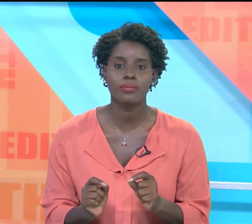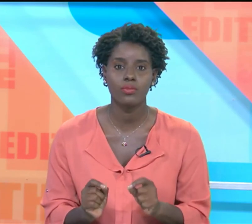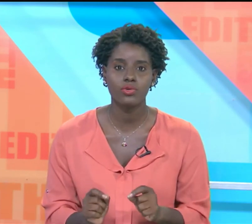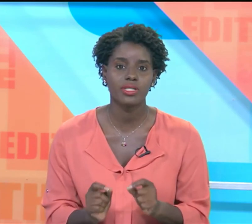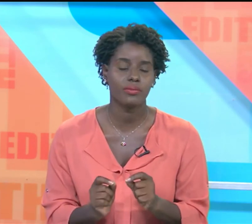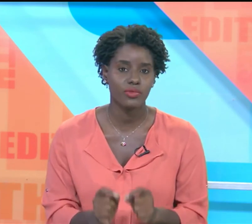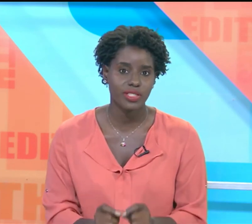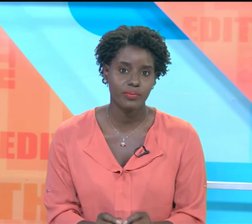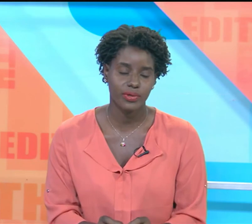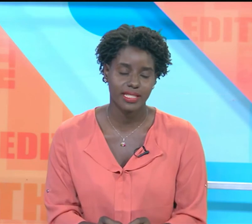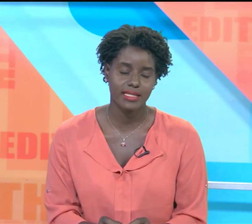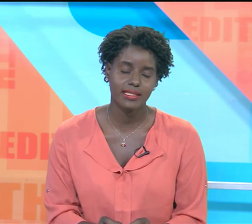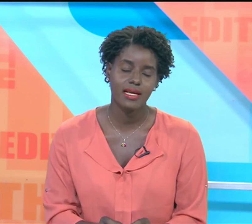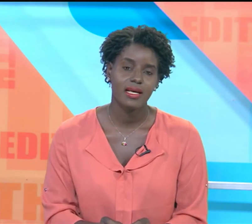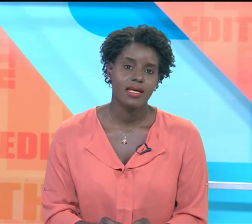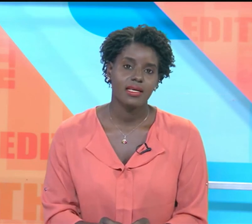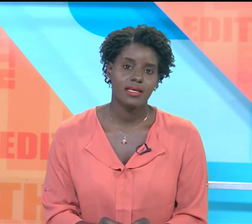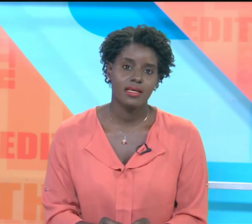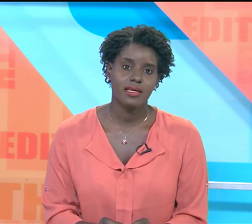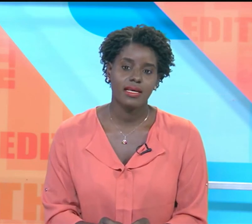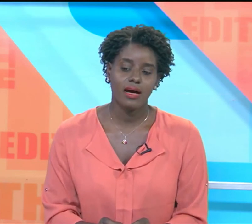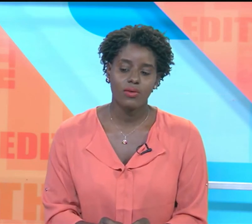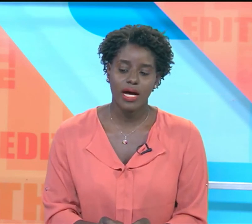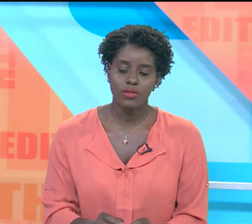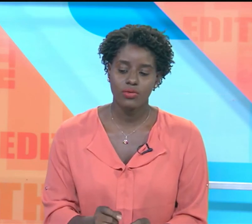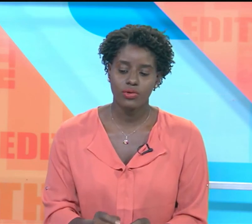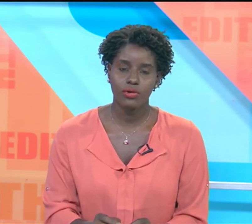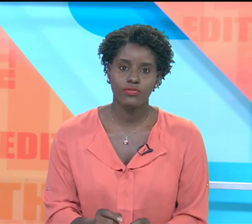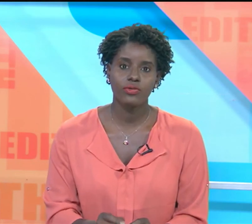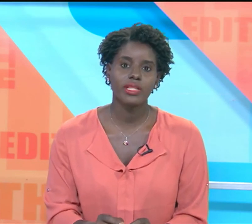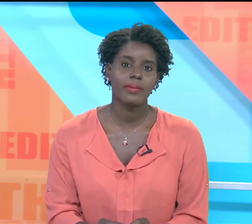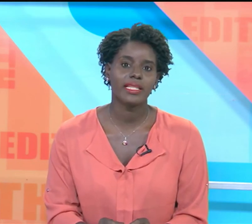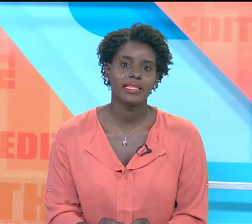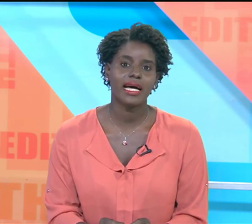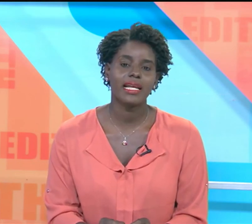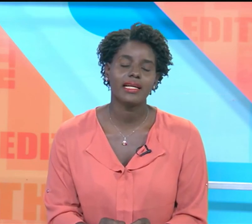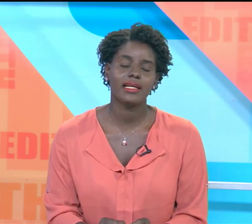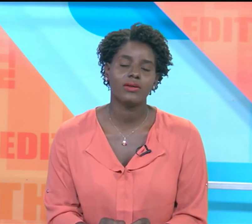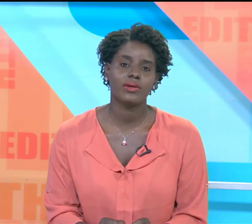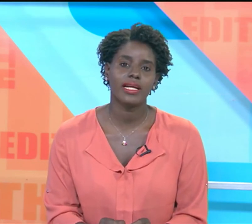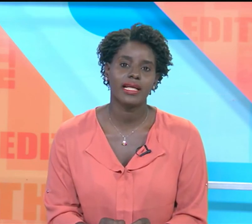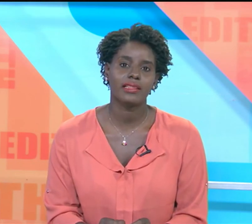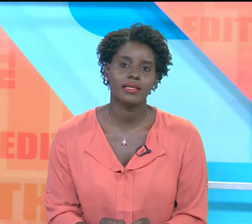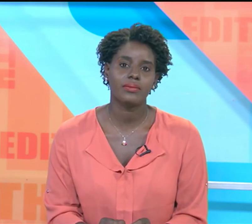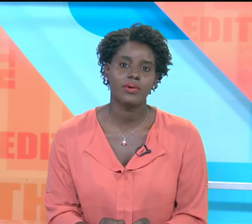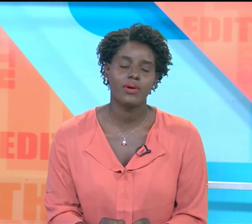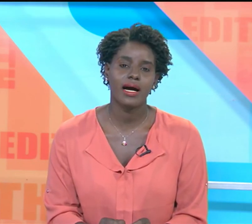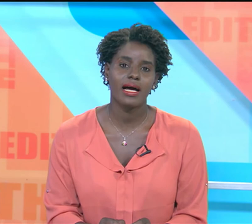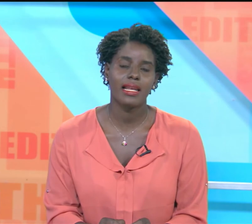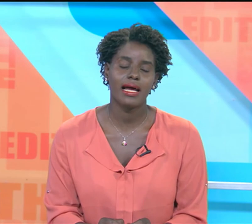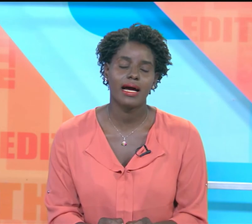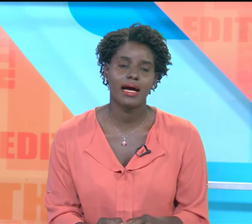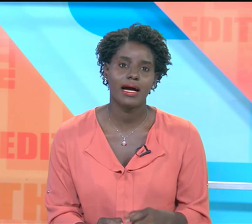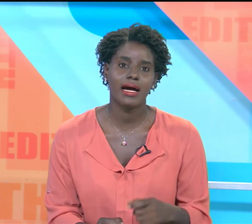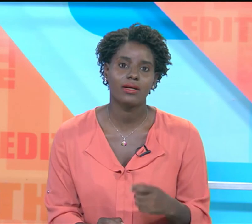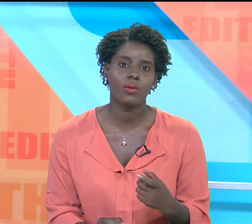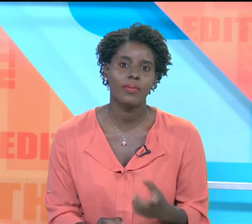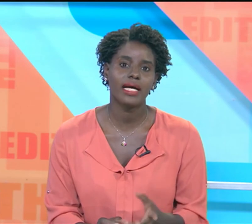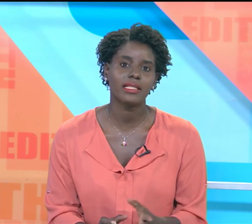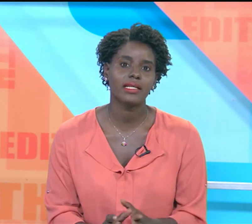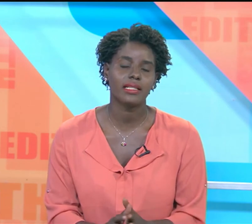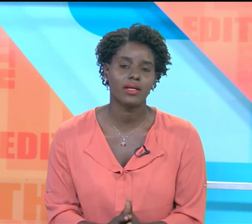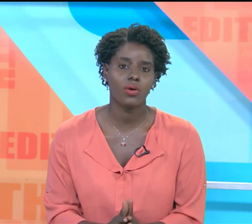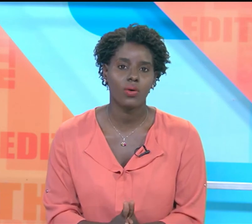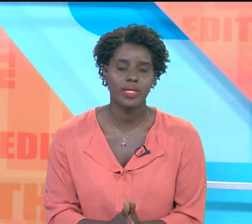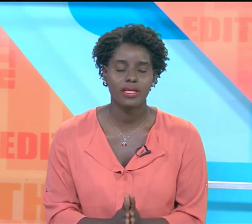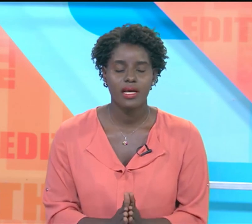mucha, mucha, mucha importancia y ha jugado un rol fundamental en lo relativo al